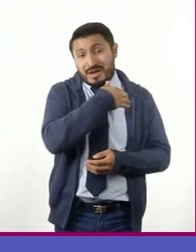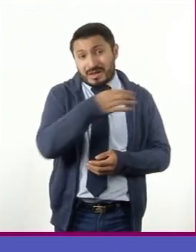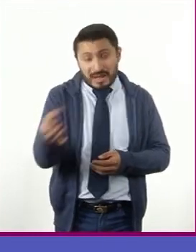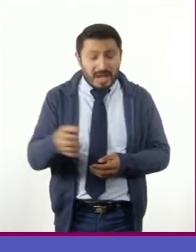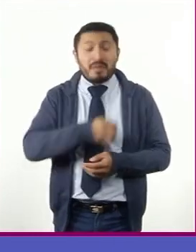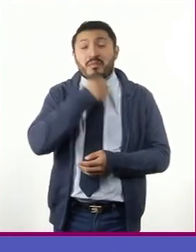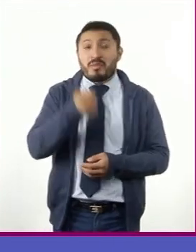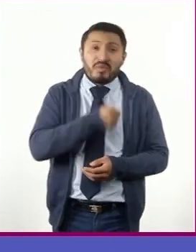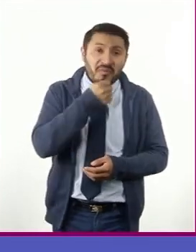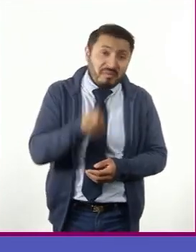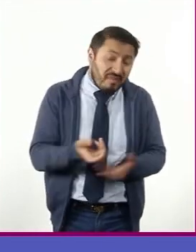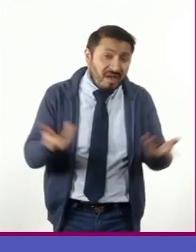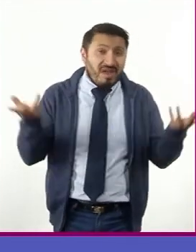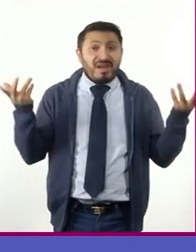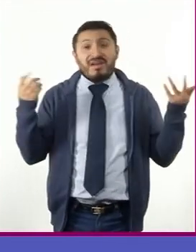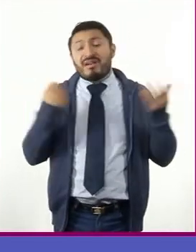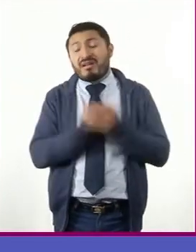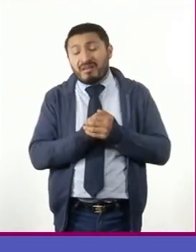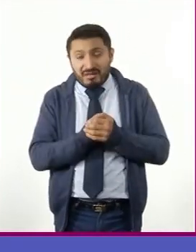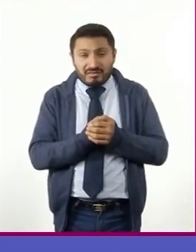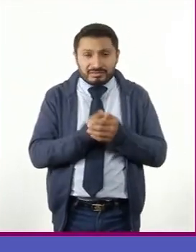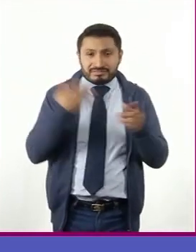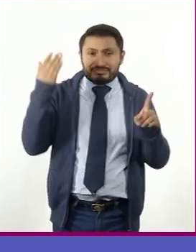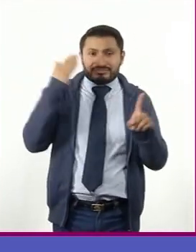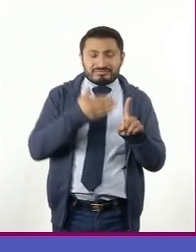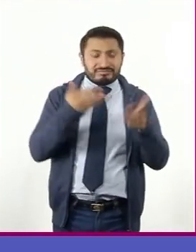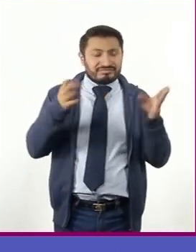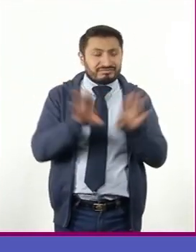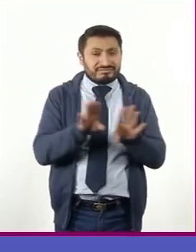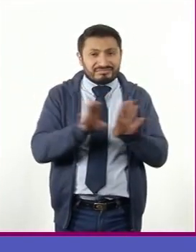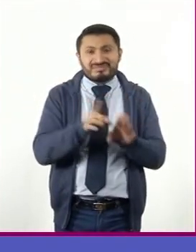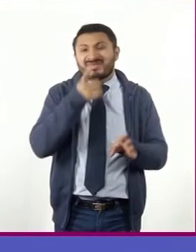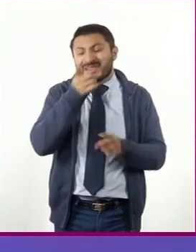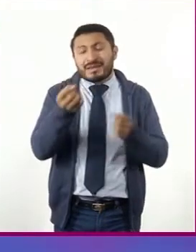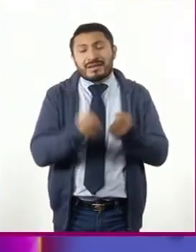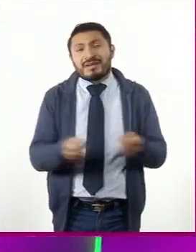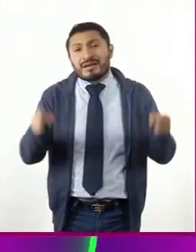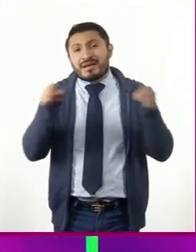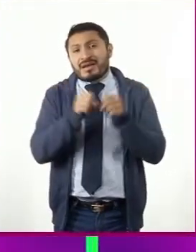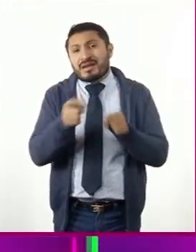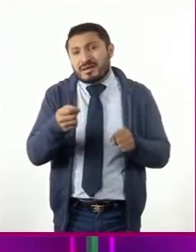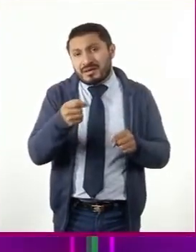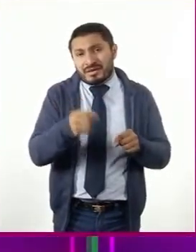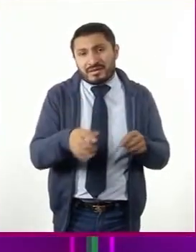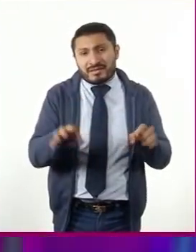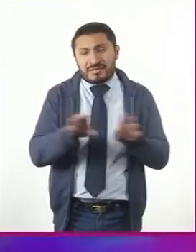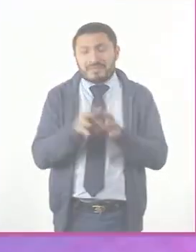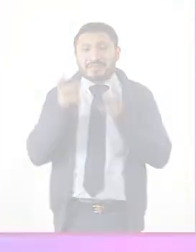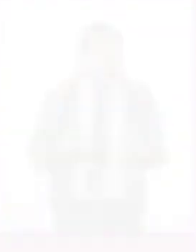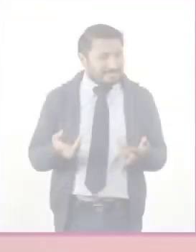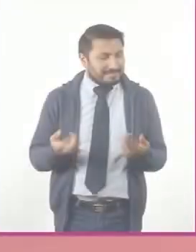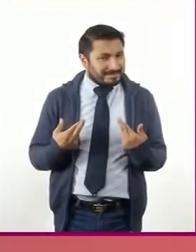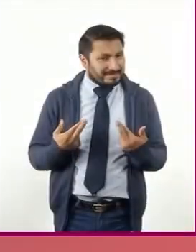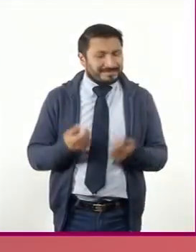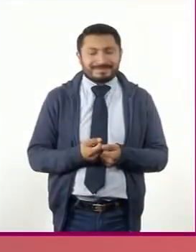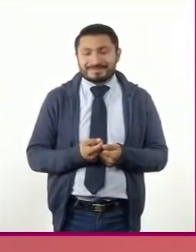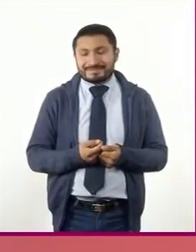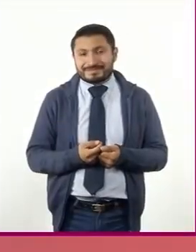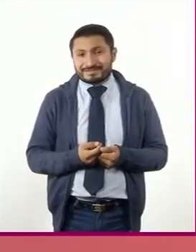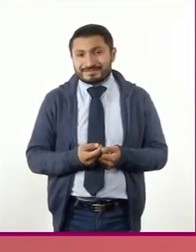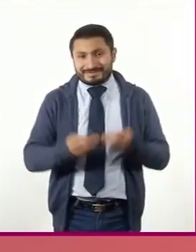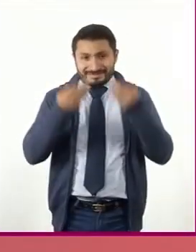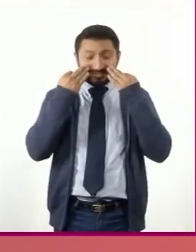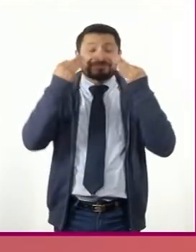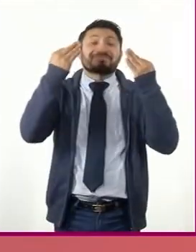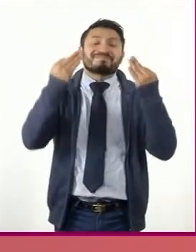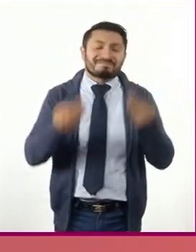viejo, que pues bueno, nos está hablando de una sociedad un poco añorante de esos momentos. Como pudimos